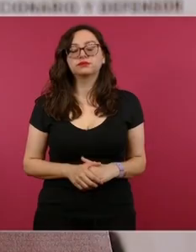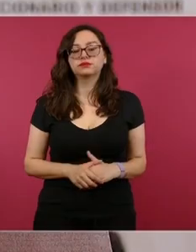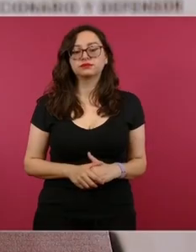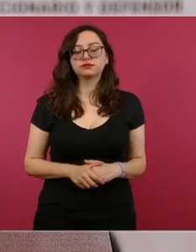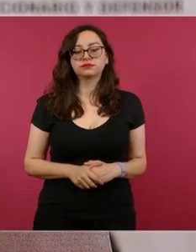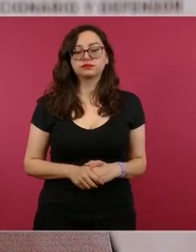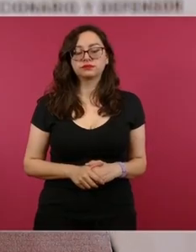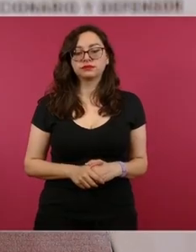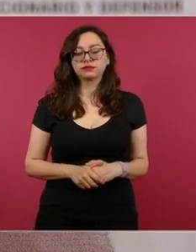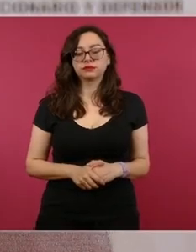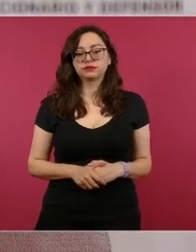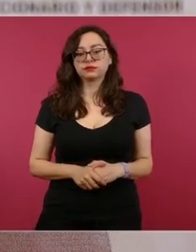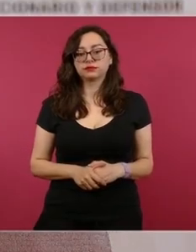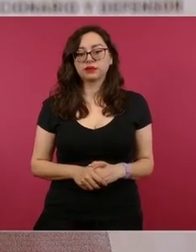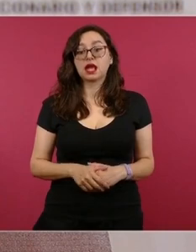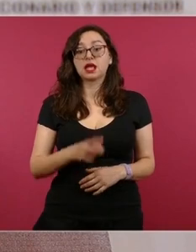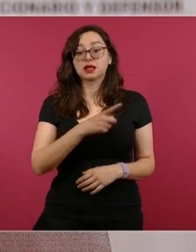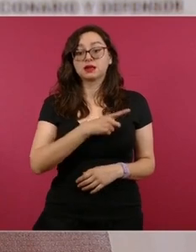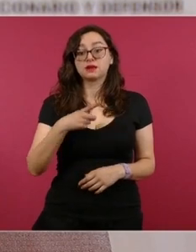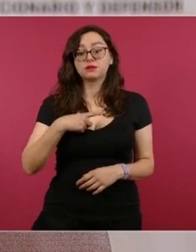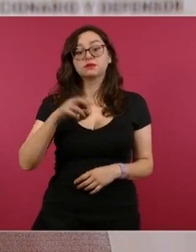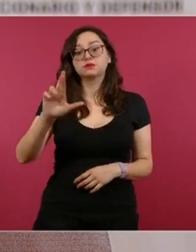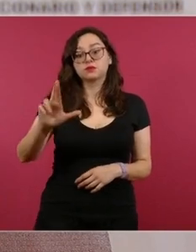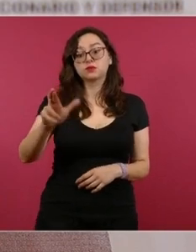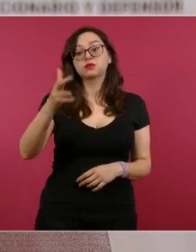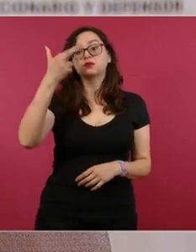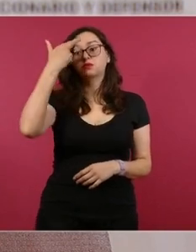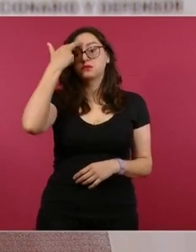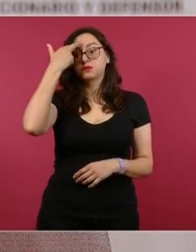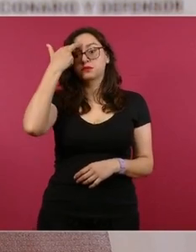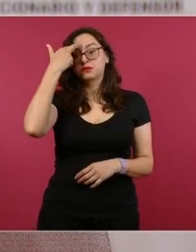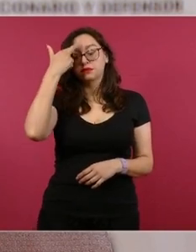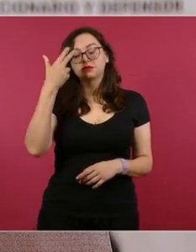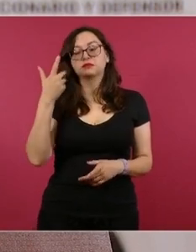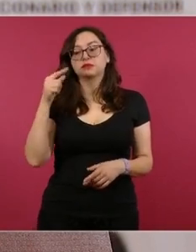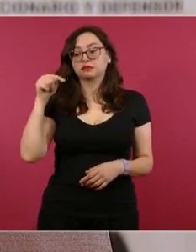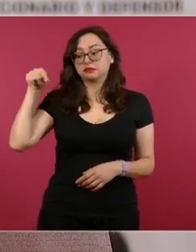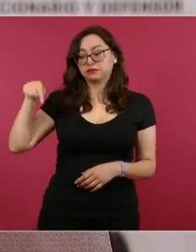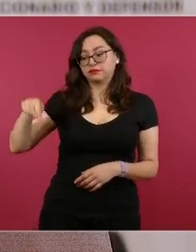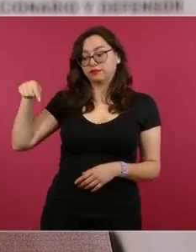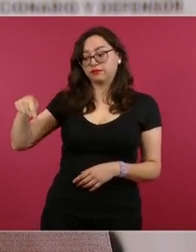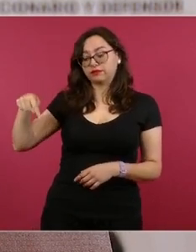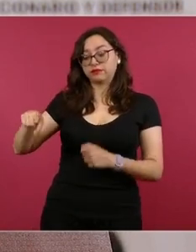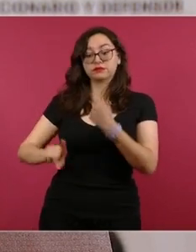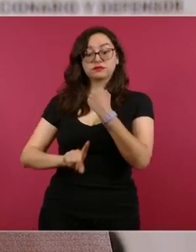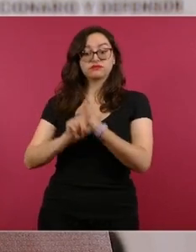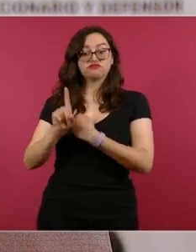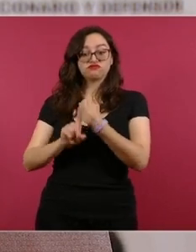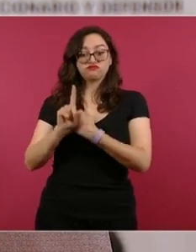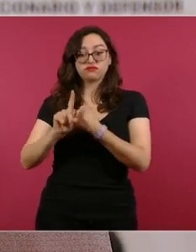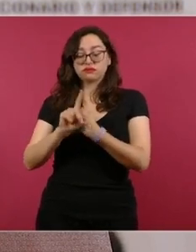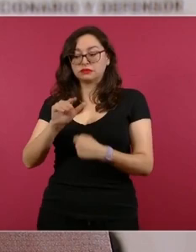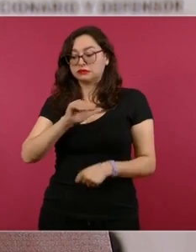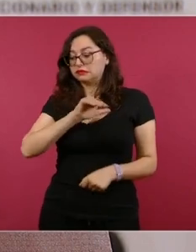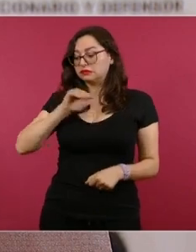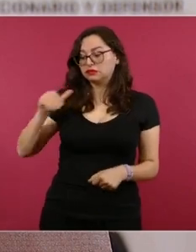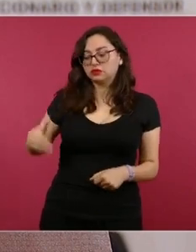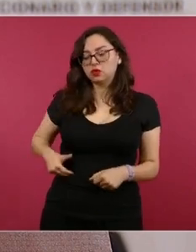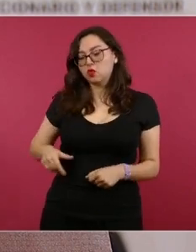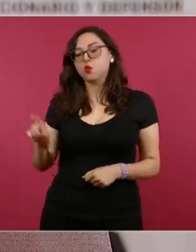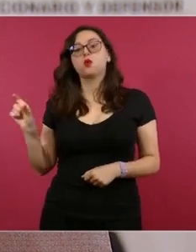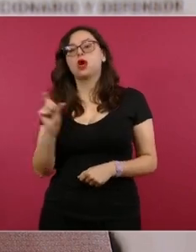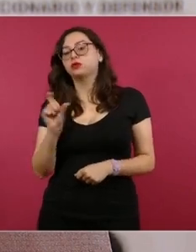Recordemos que hace 18 años, cuando estalló este accidente, las explosiones en